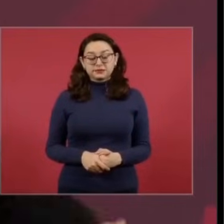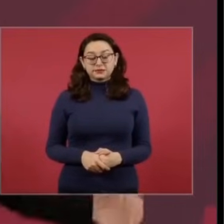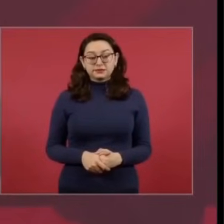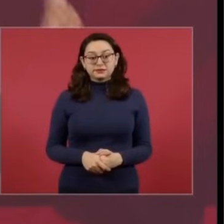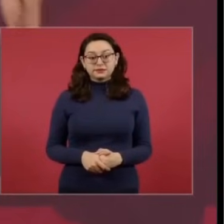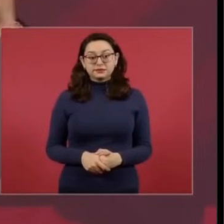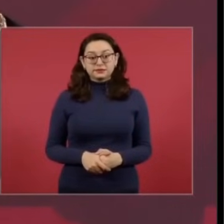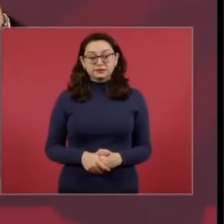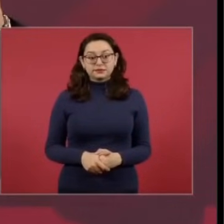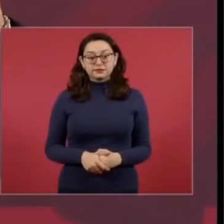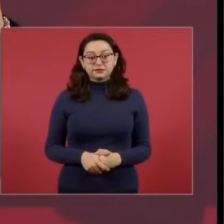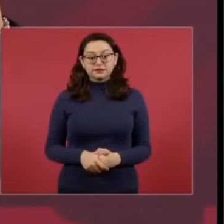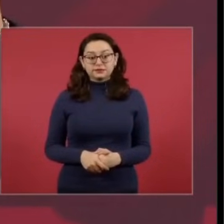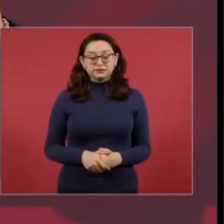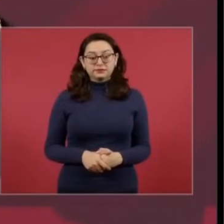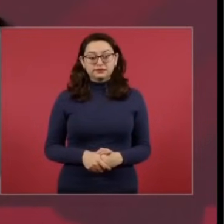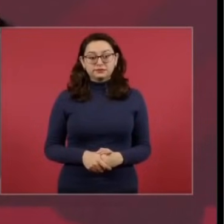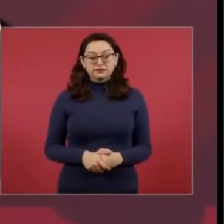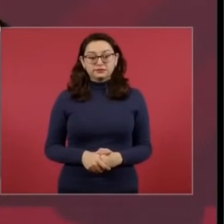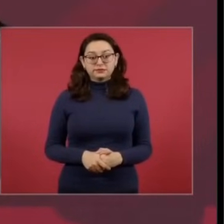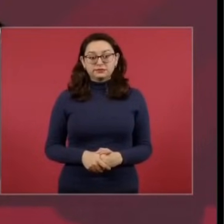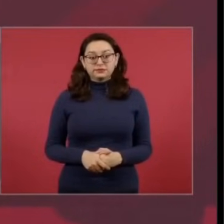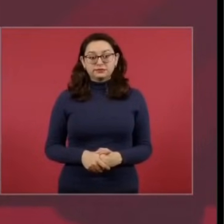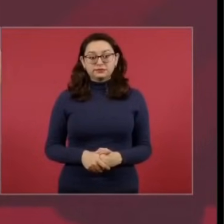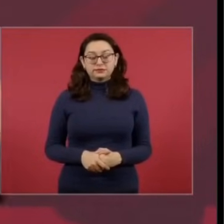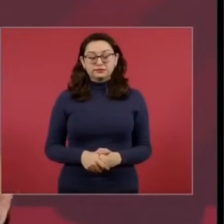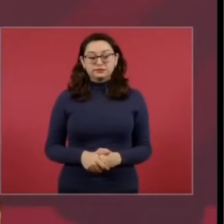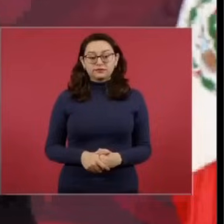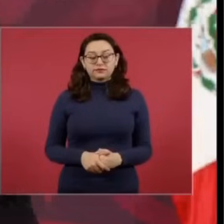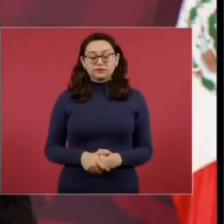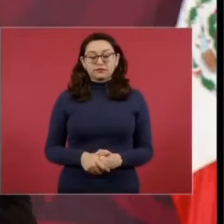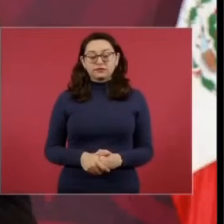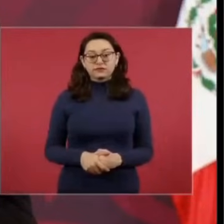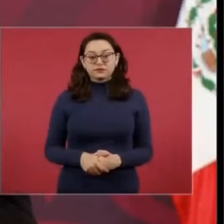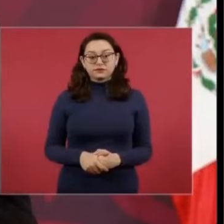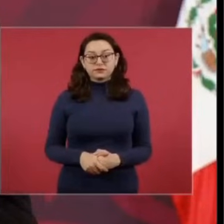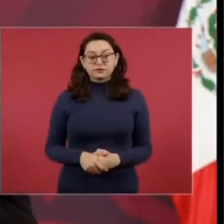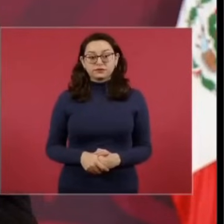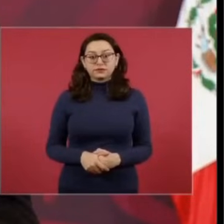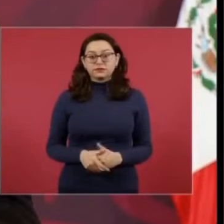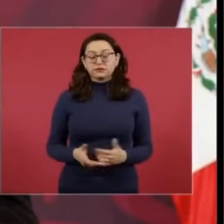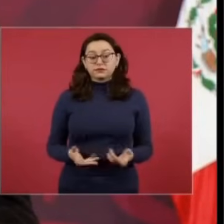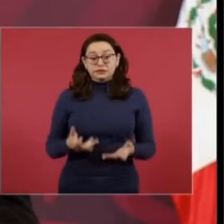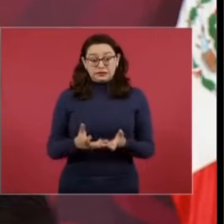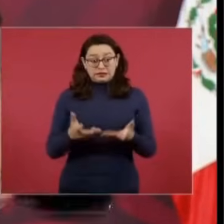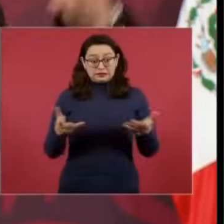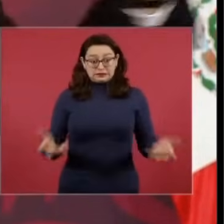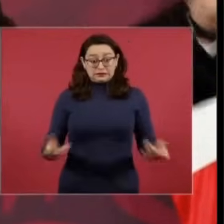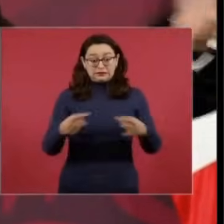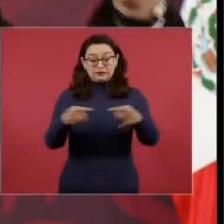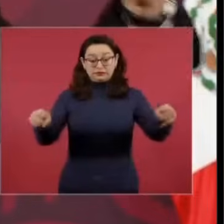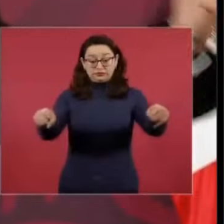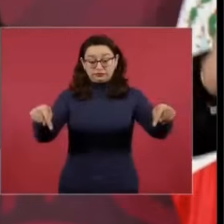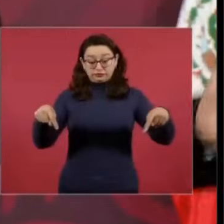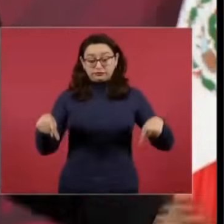era autosuficiente en sus vacunas y alcanzaba para venderle a 15 países. Eso no